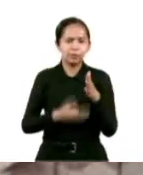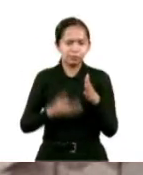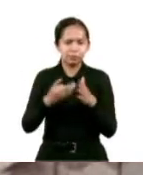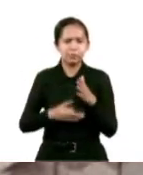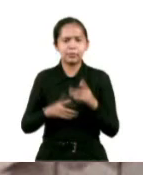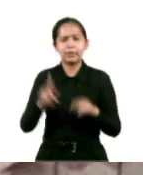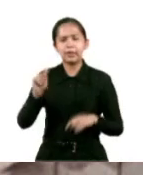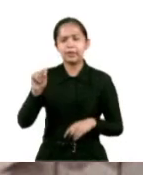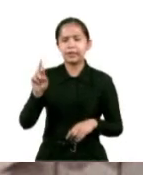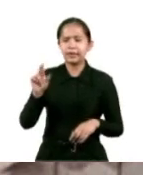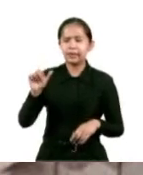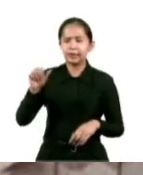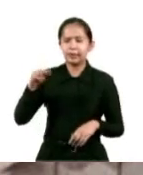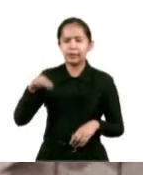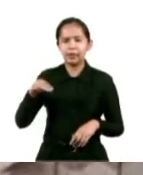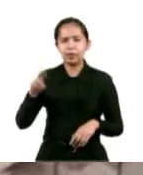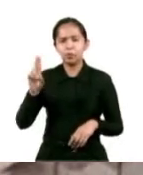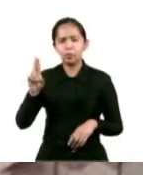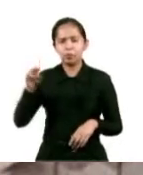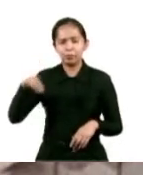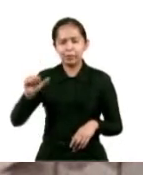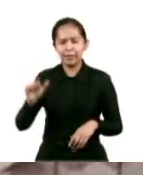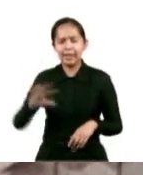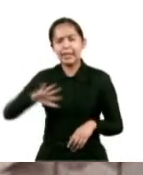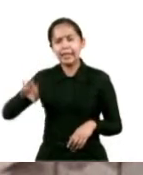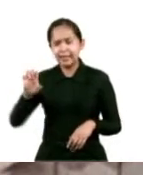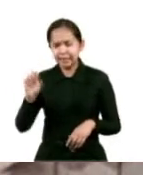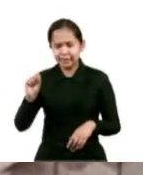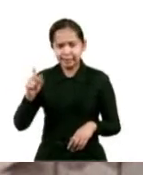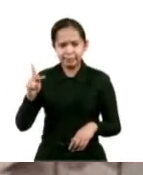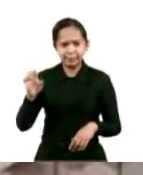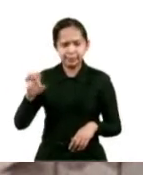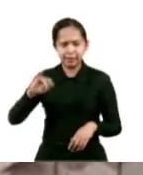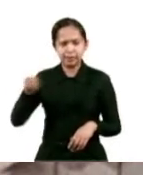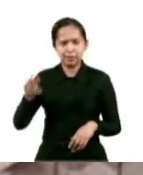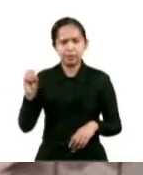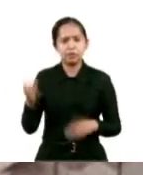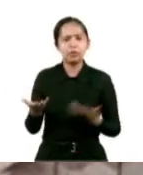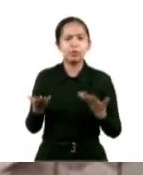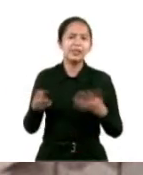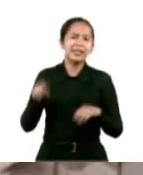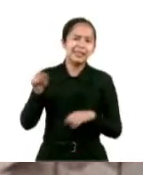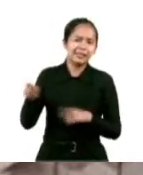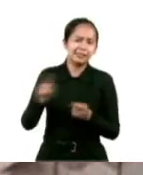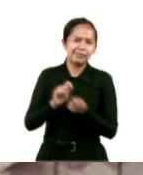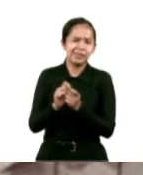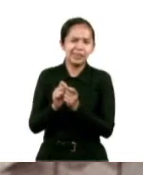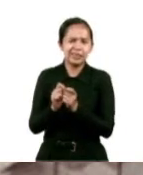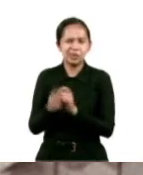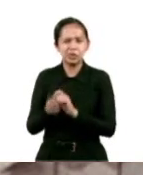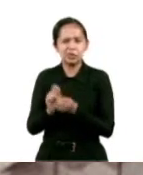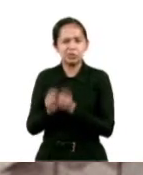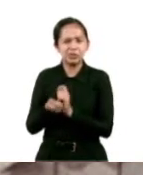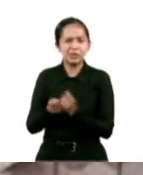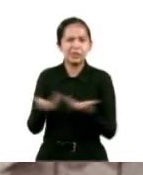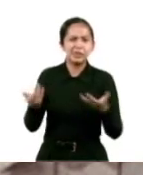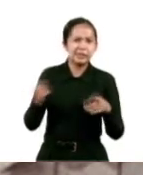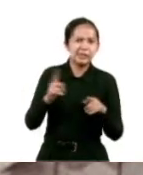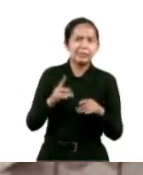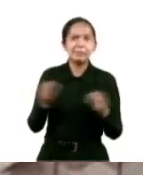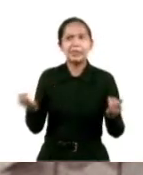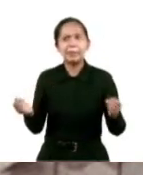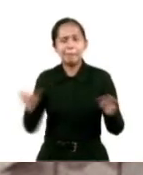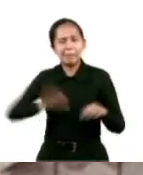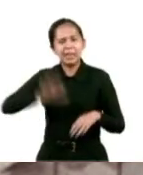espejo o tramo gemelo, un tramo de la línea 12 que tiene una configuración estructural idéntica al